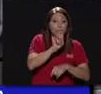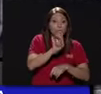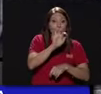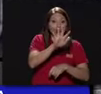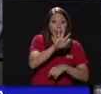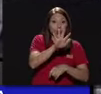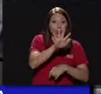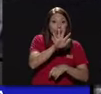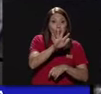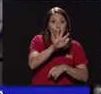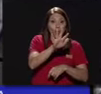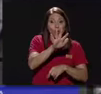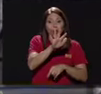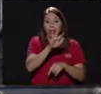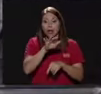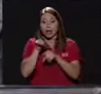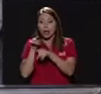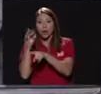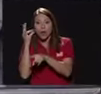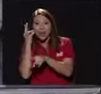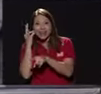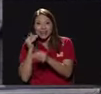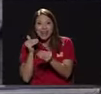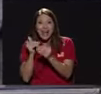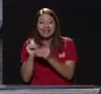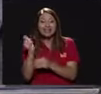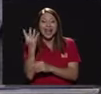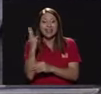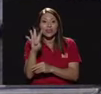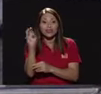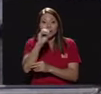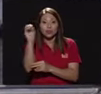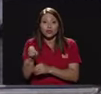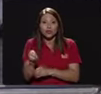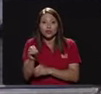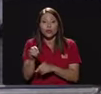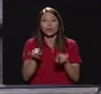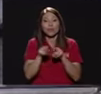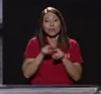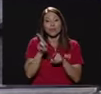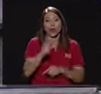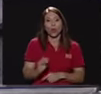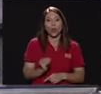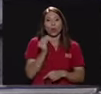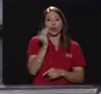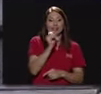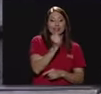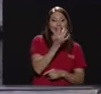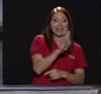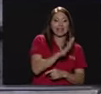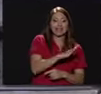última encuesta, para mujeres es casi el 14%. Y los jóvenes, entre 15